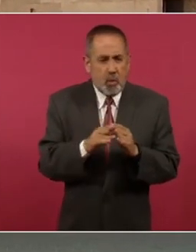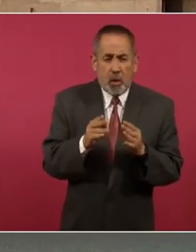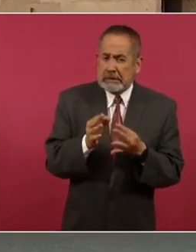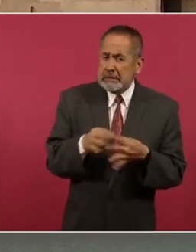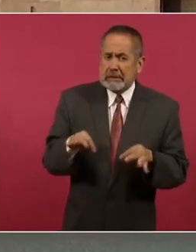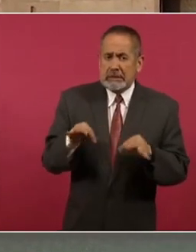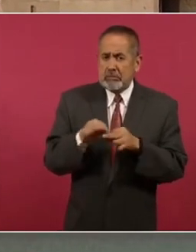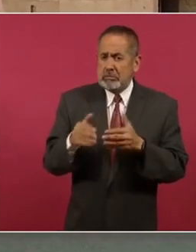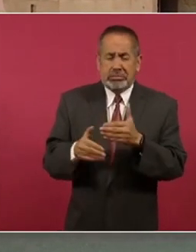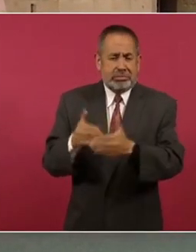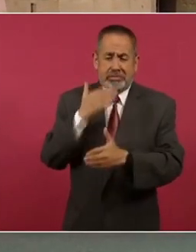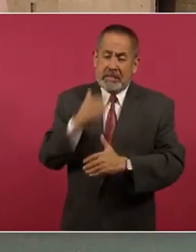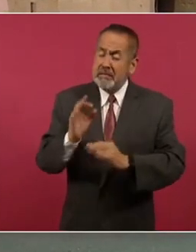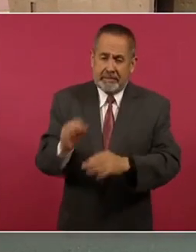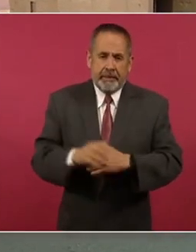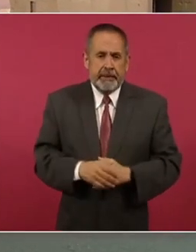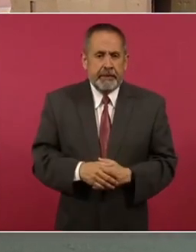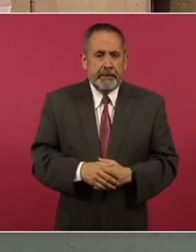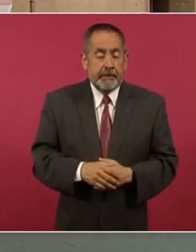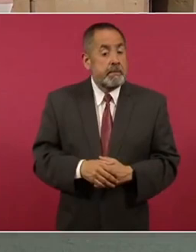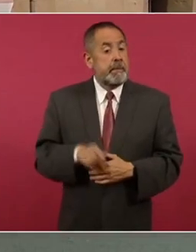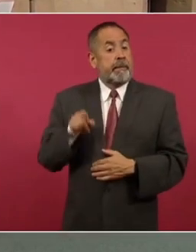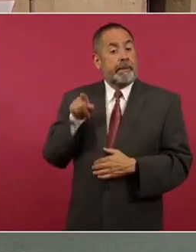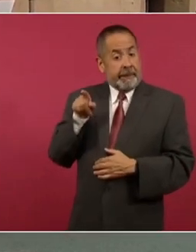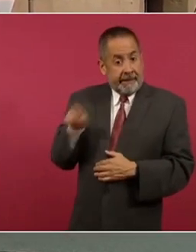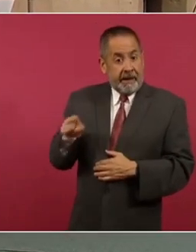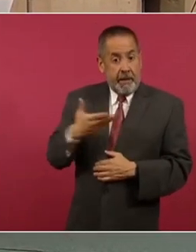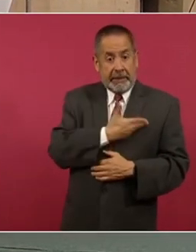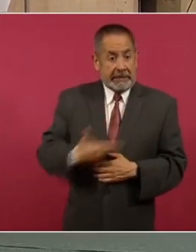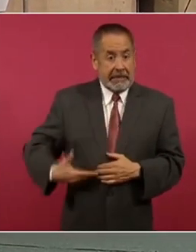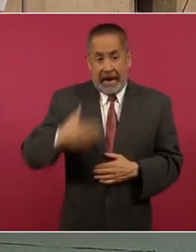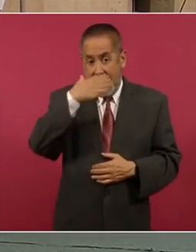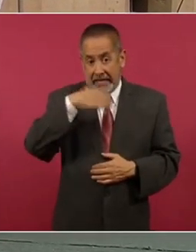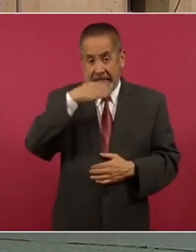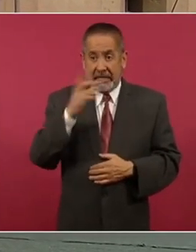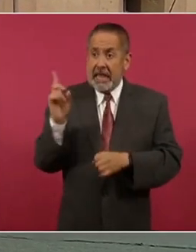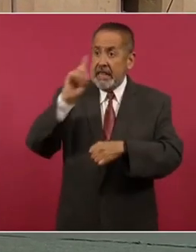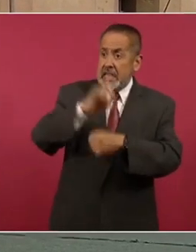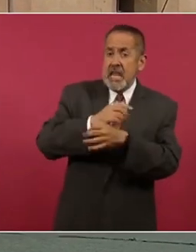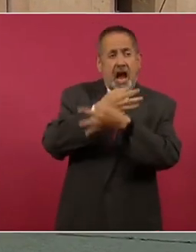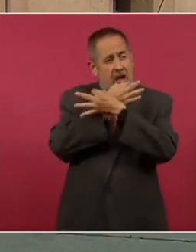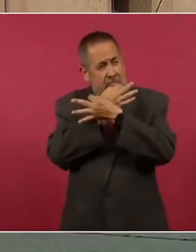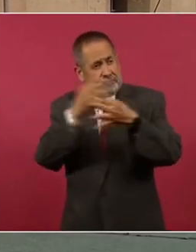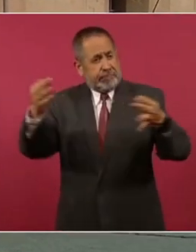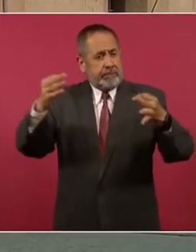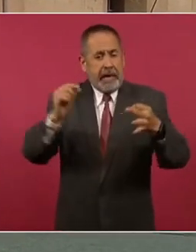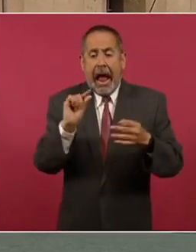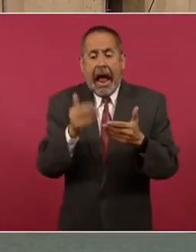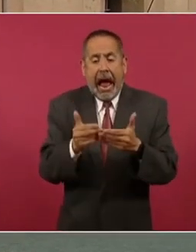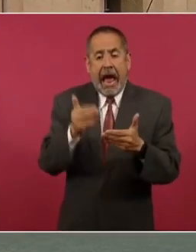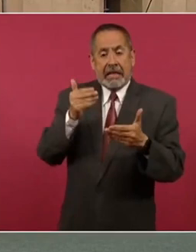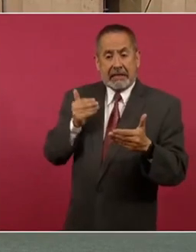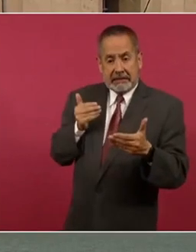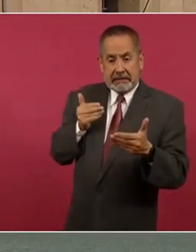unos días antes de anunciarles expropiación petrolera anotó a sus